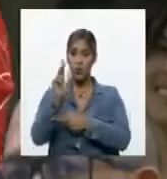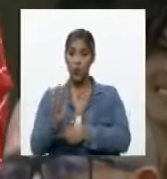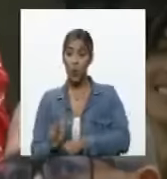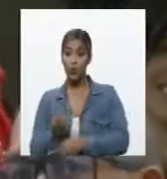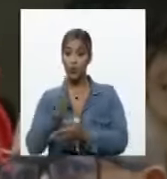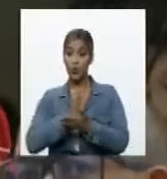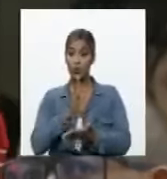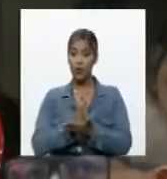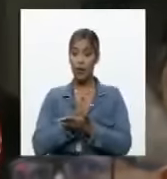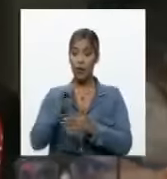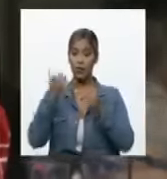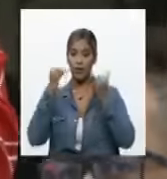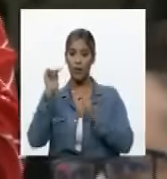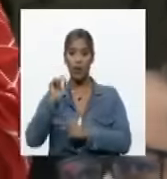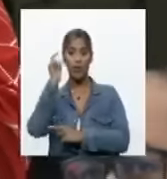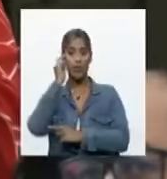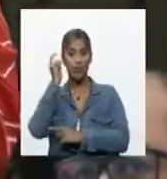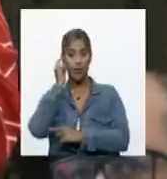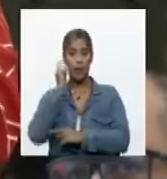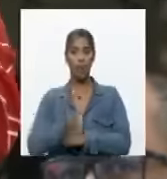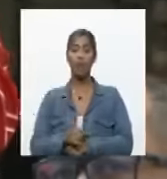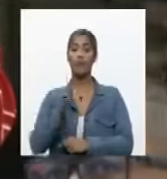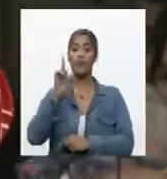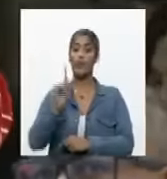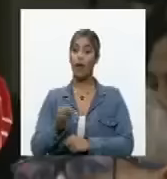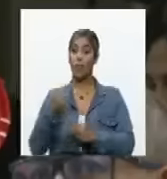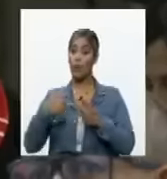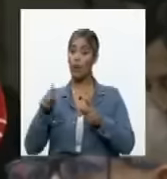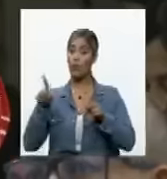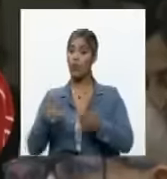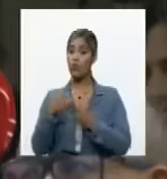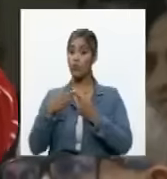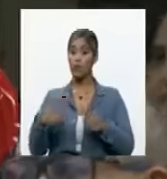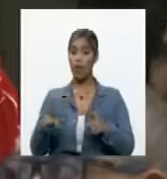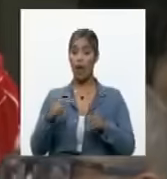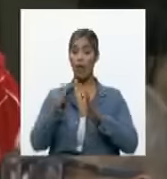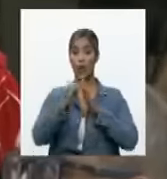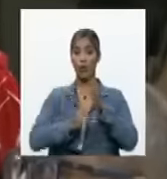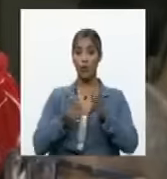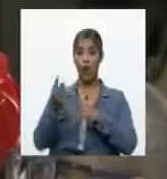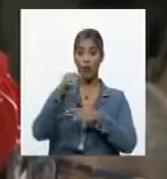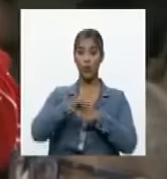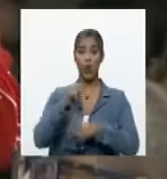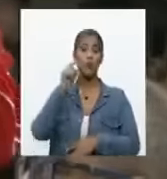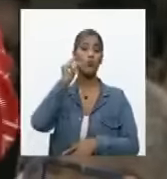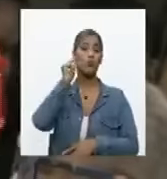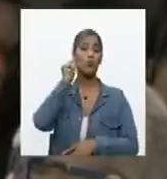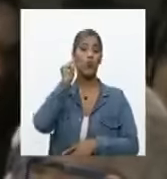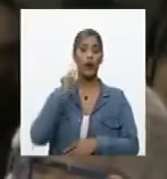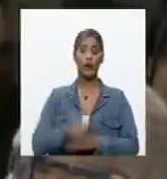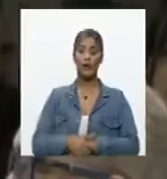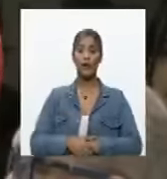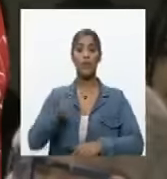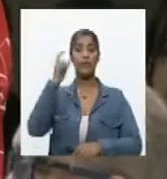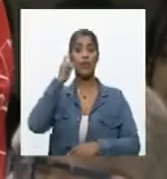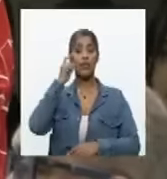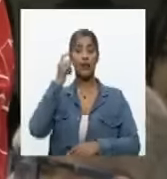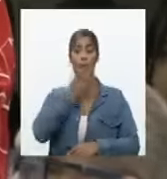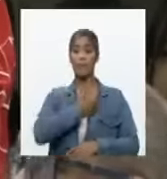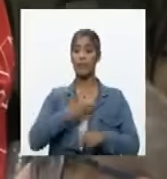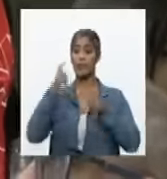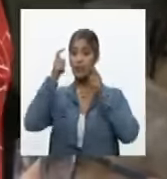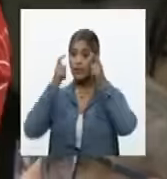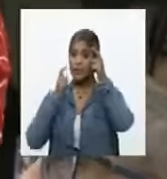para celebrar este día. Fue también en un aniversario del Instituto Nacional de la Mujer, el día en que el comandante